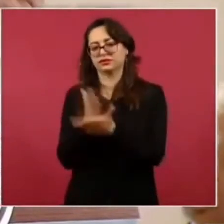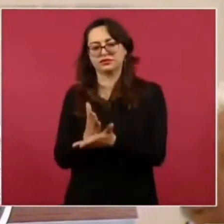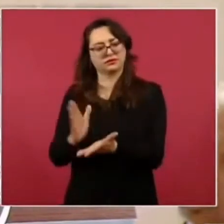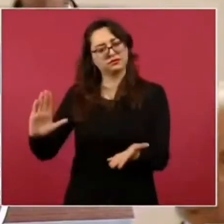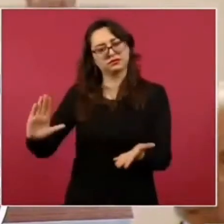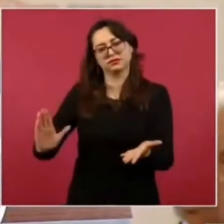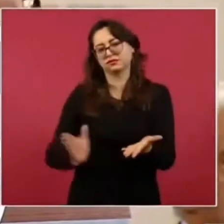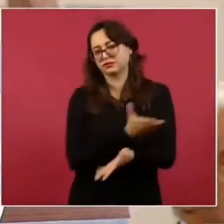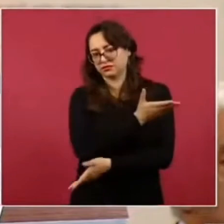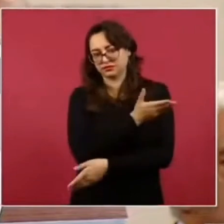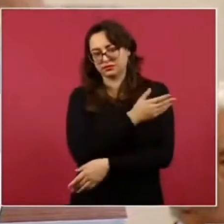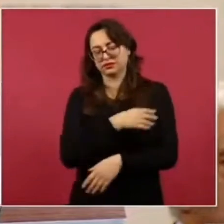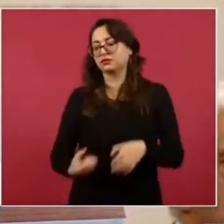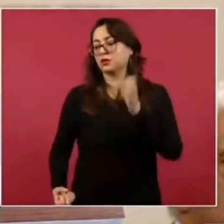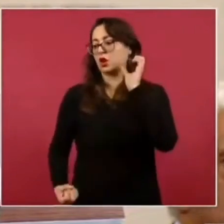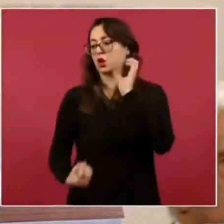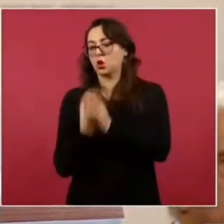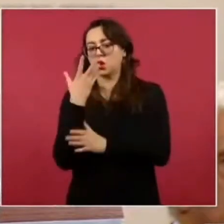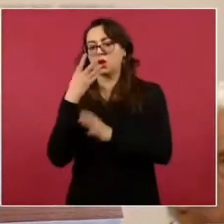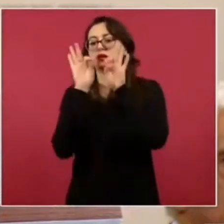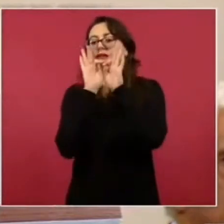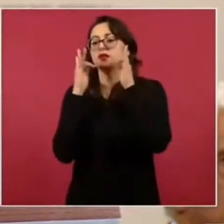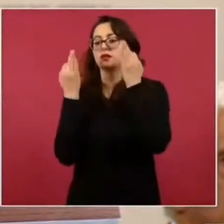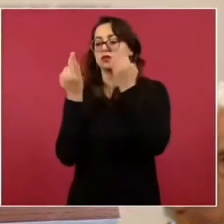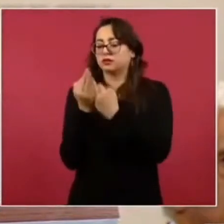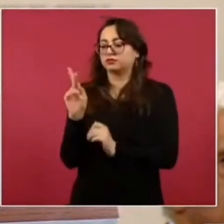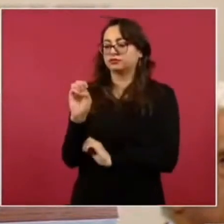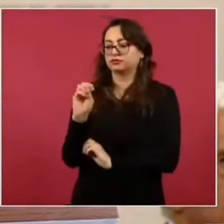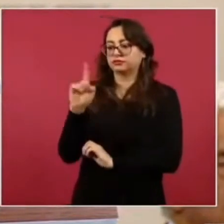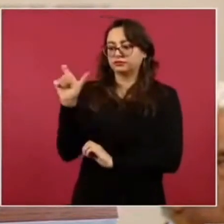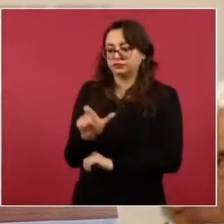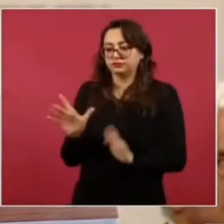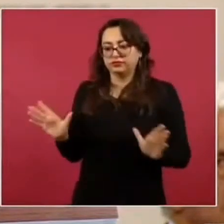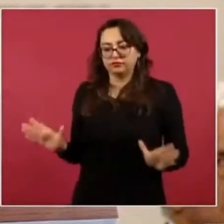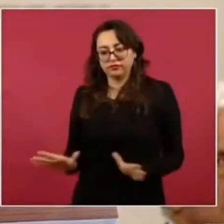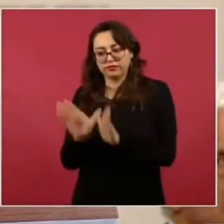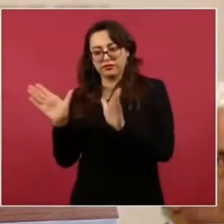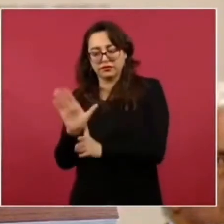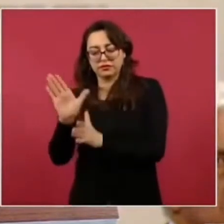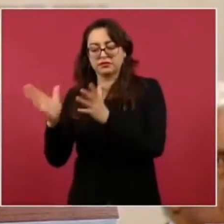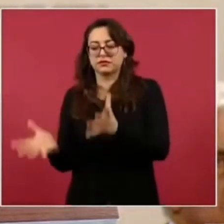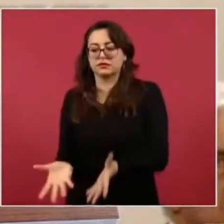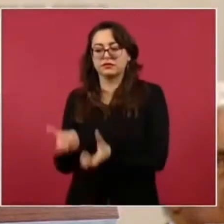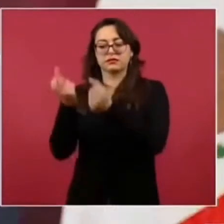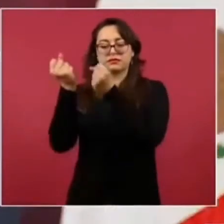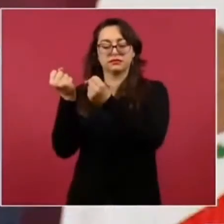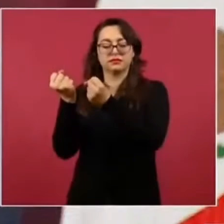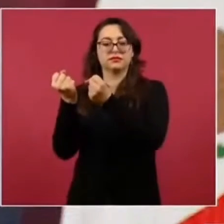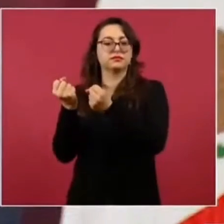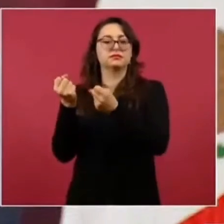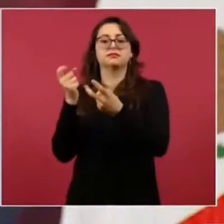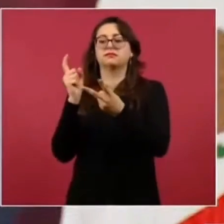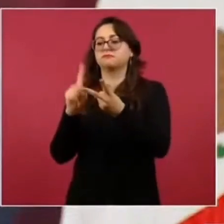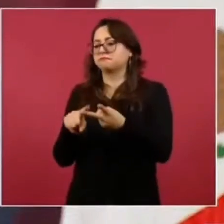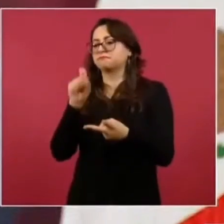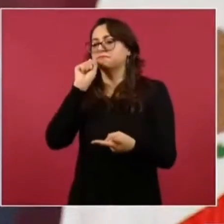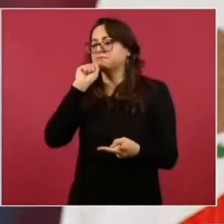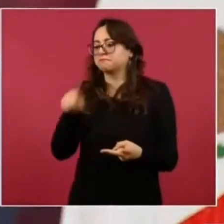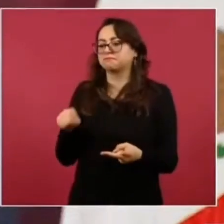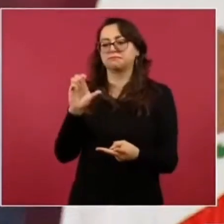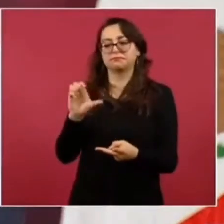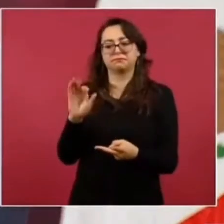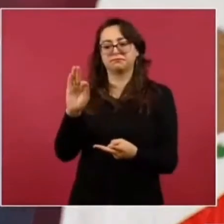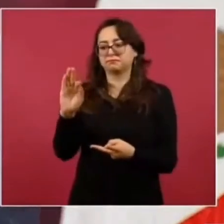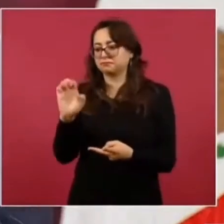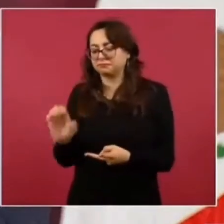y por eso se está rescatando a Pemex. Y es lo mismo de la Comisión Federal de Electricidad.